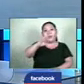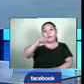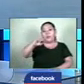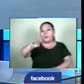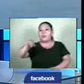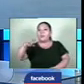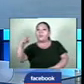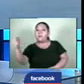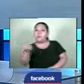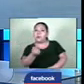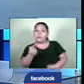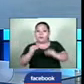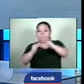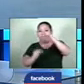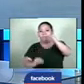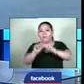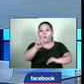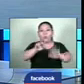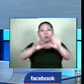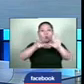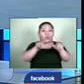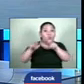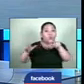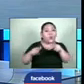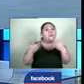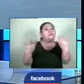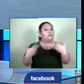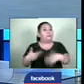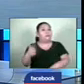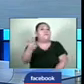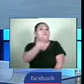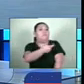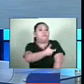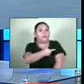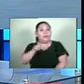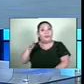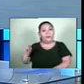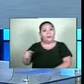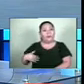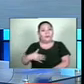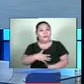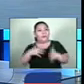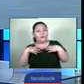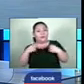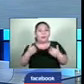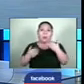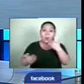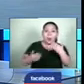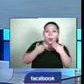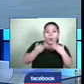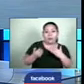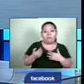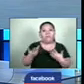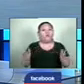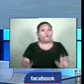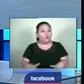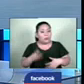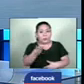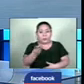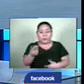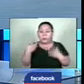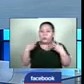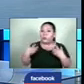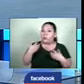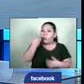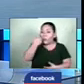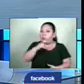de 18 años ya iniciaron con su esquema de vacunación. Francisco Alaví también habló de las alarmantes cifras de